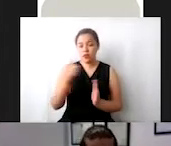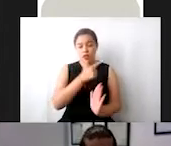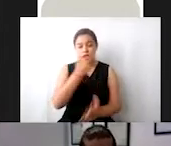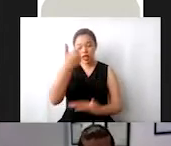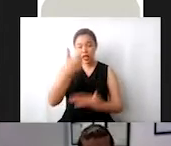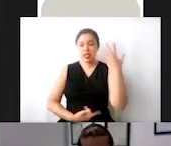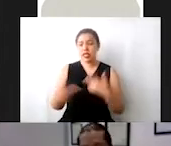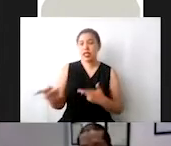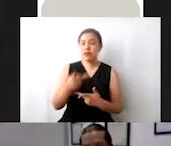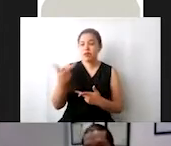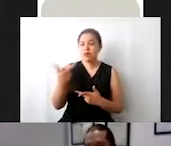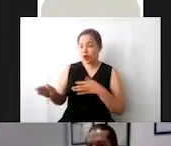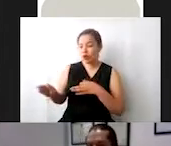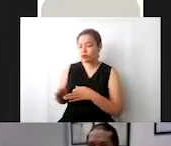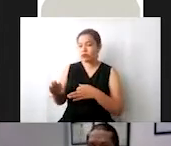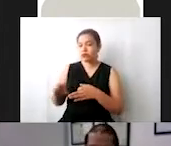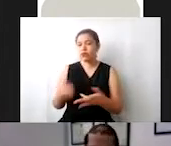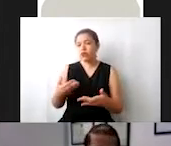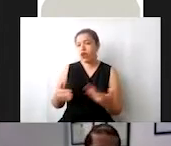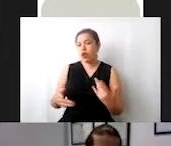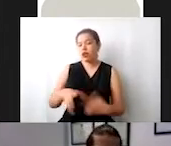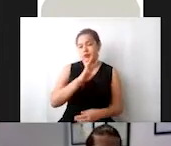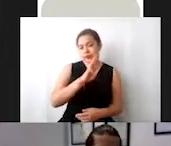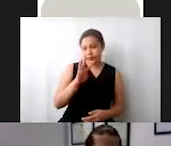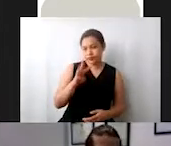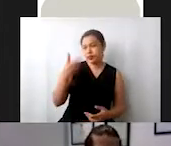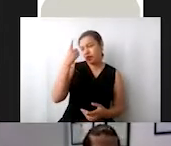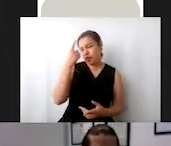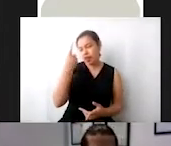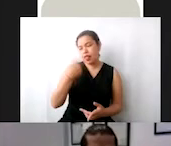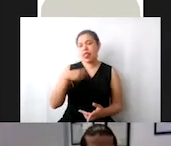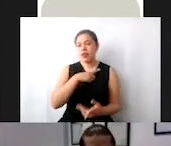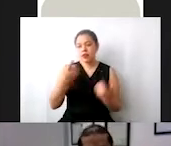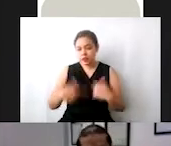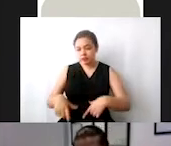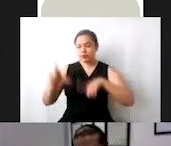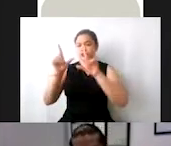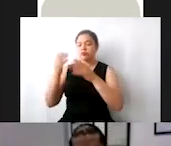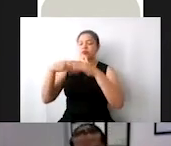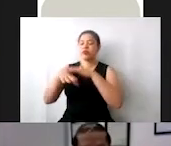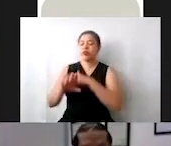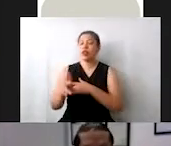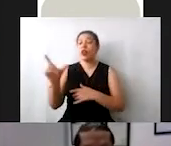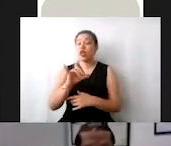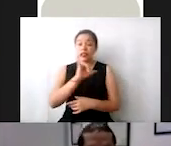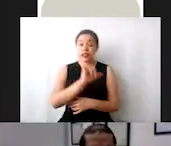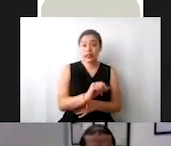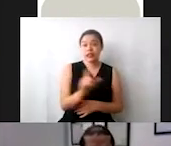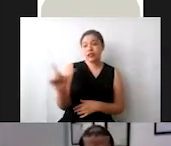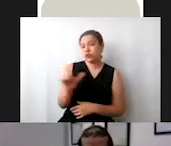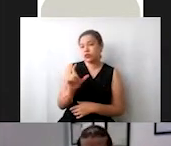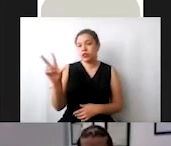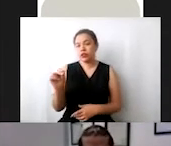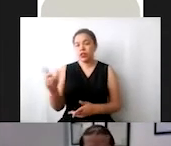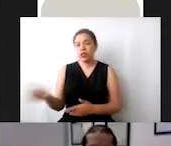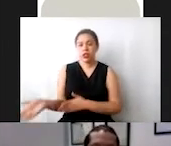en su página, que ahora pues tenemos que ir a la página para ver cuándo sí y cuándo no, que es la siguiente lámina, Fernando,